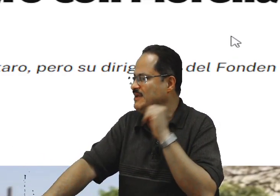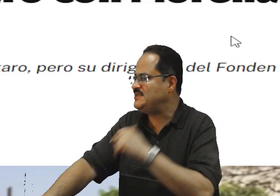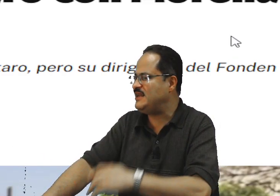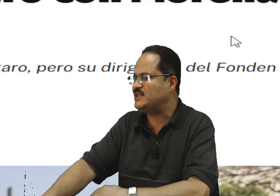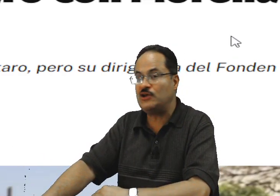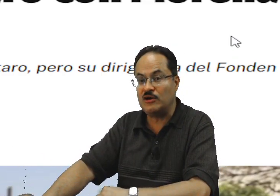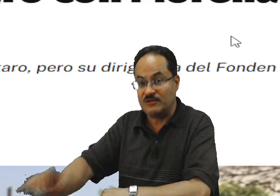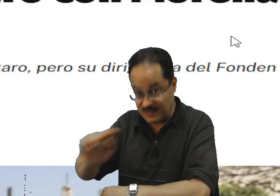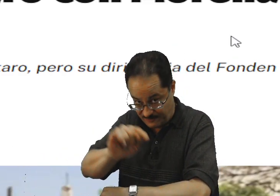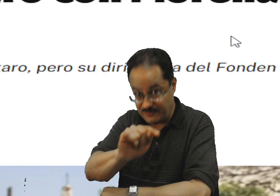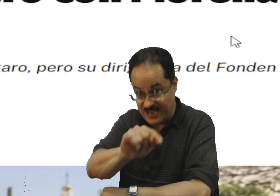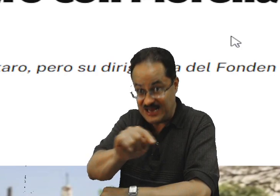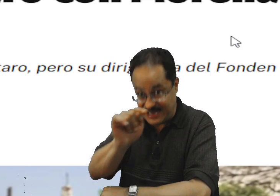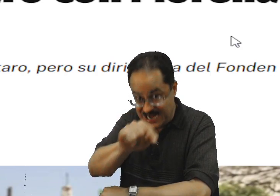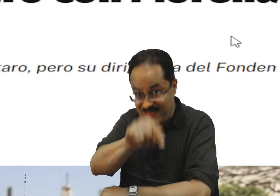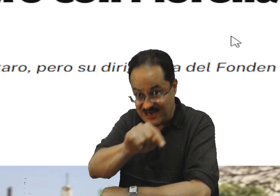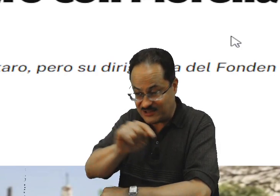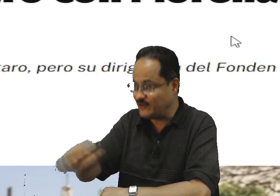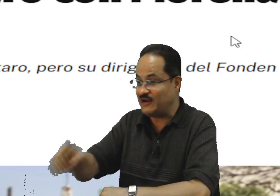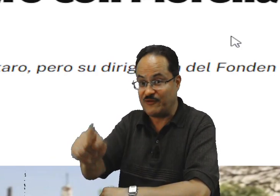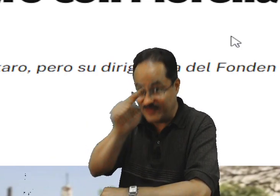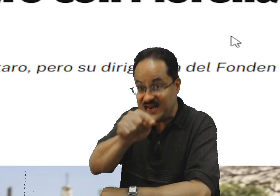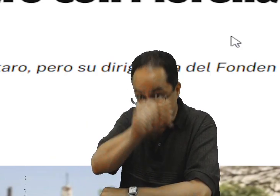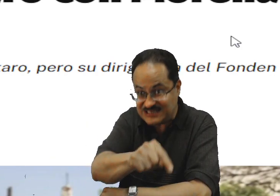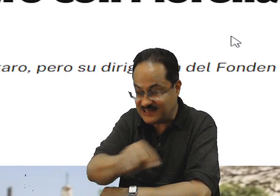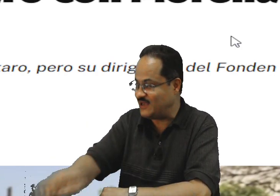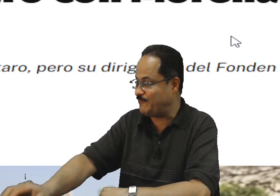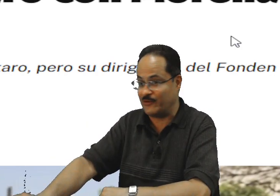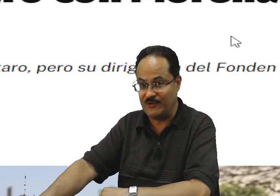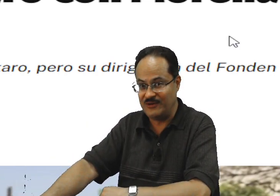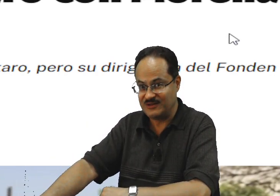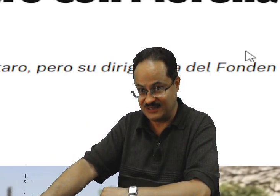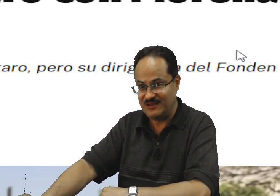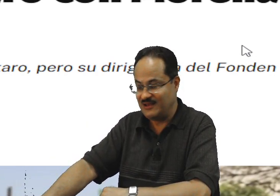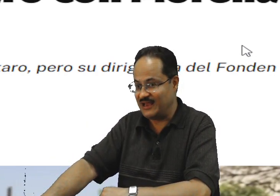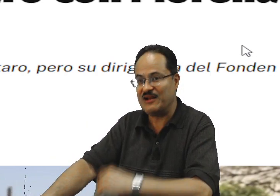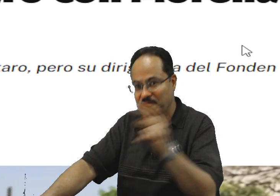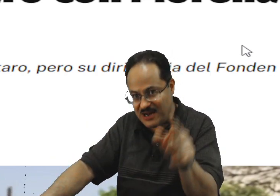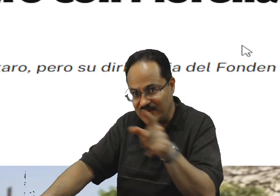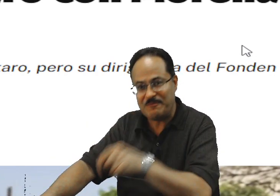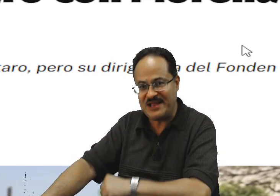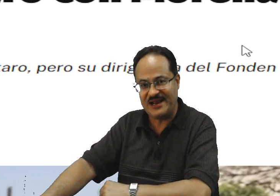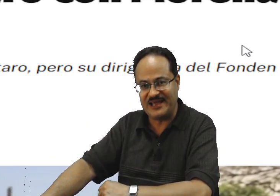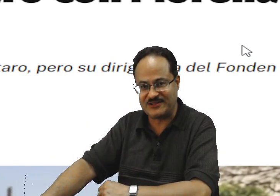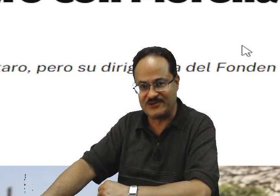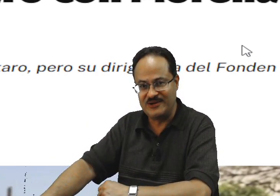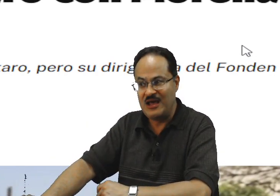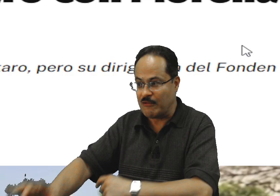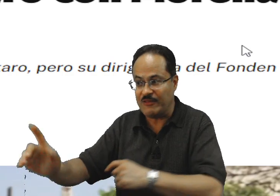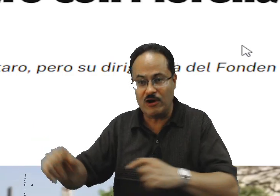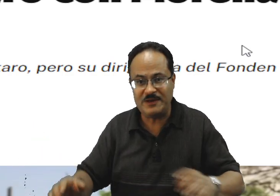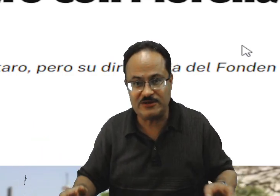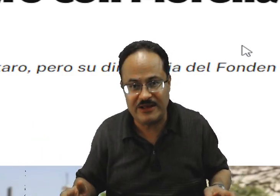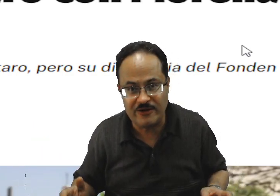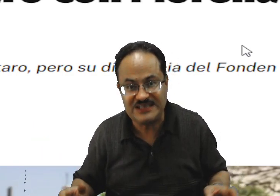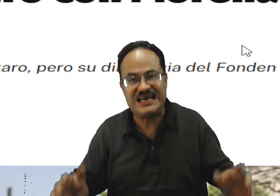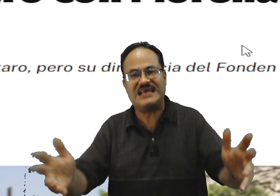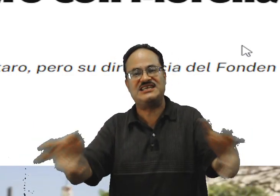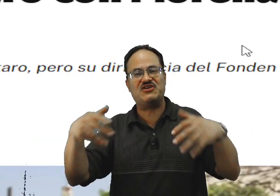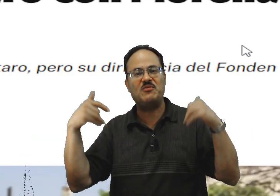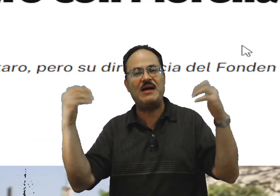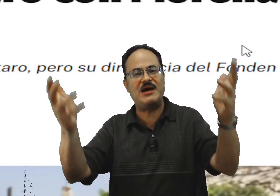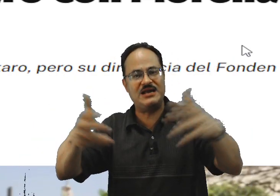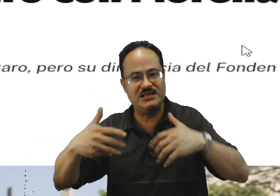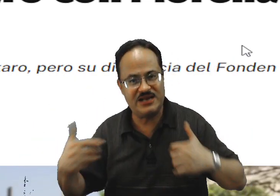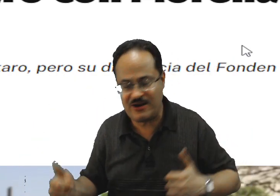pero es director del fonden el que era director del fonden en ese tiempo en el gobierno de Peña Nieto cuando López Obrador dice que